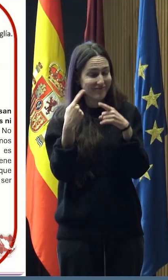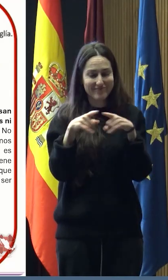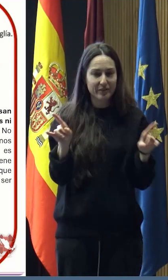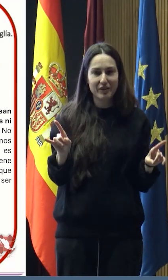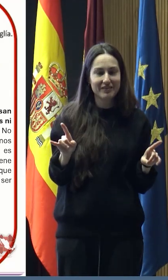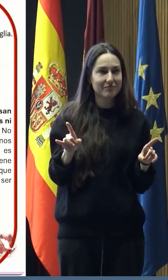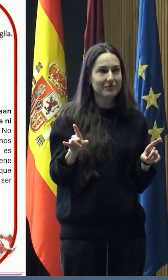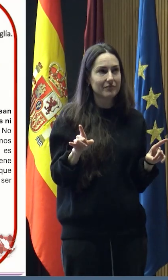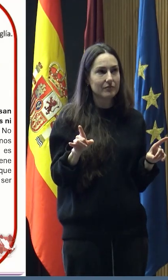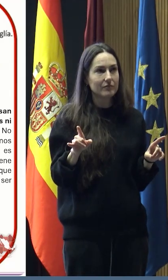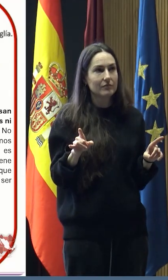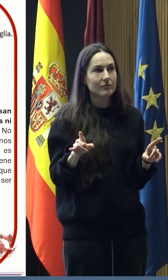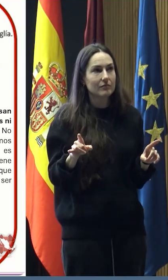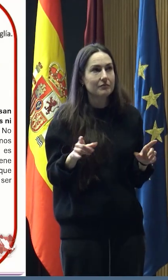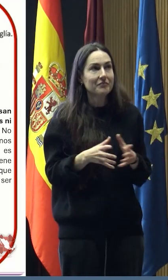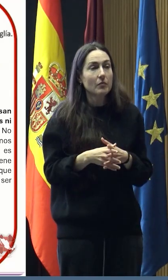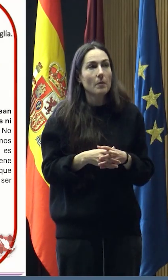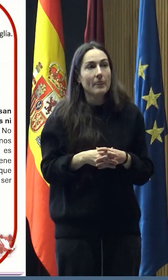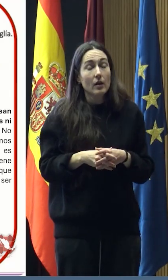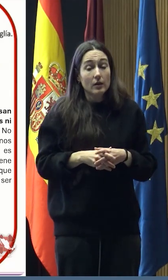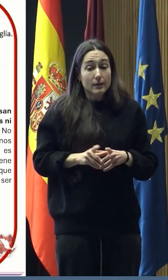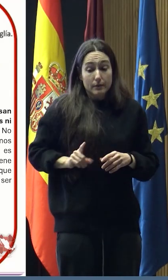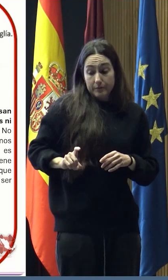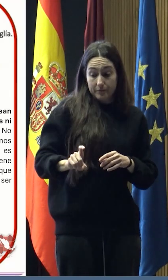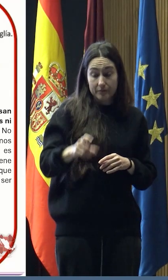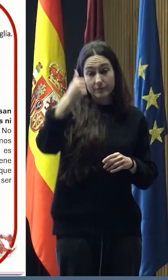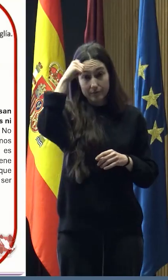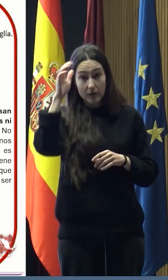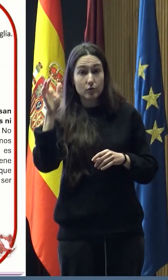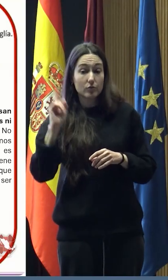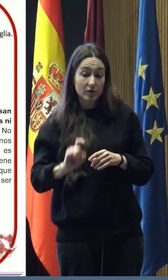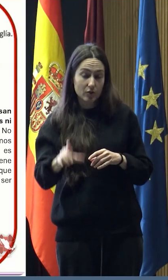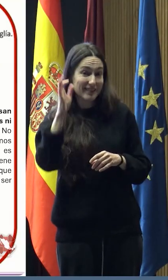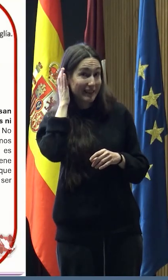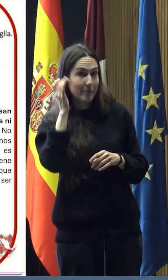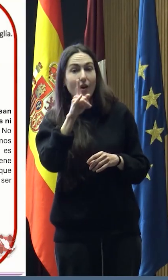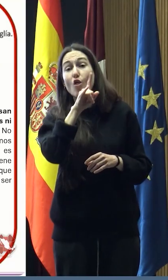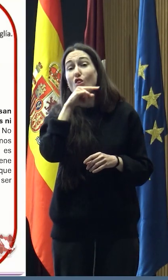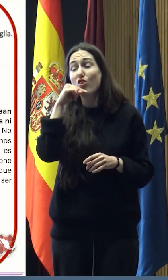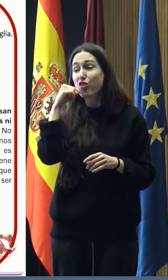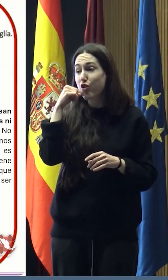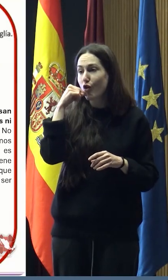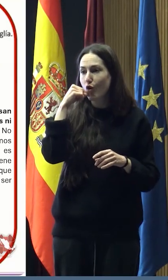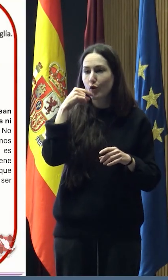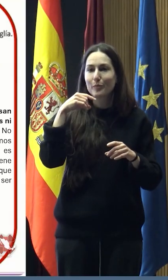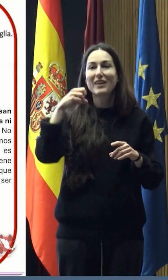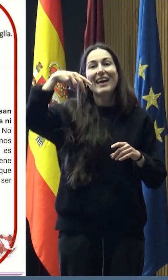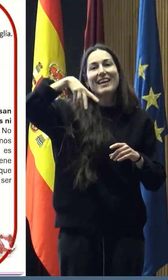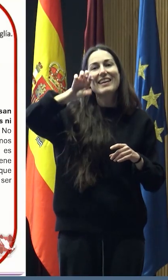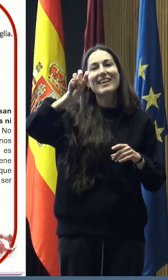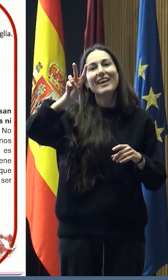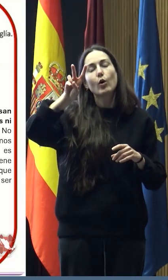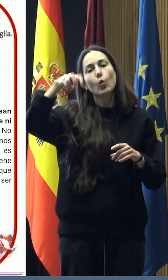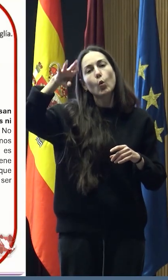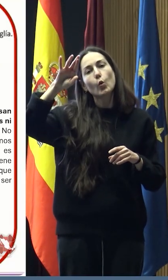Y esto es aplicable a humanos, pero los ratones macho y hembra no procesan el dolor por las mismas vías neuronales